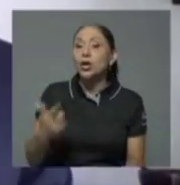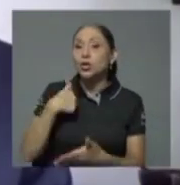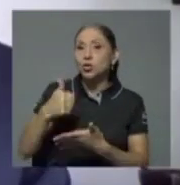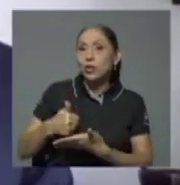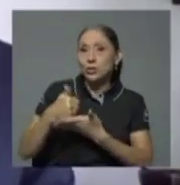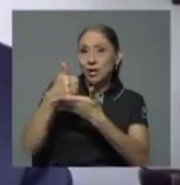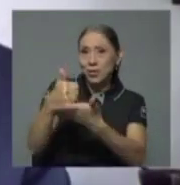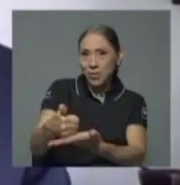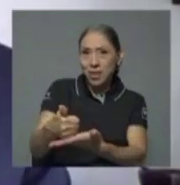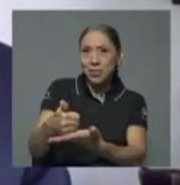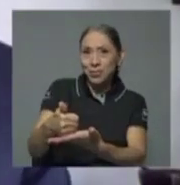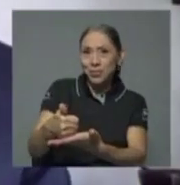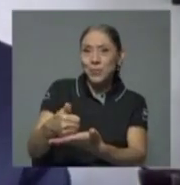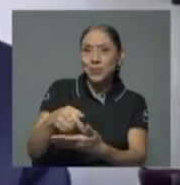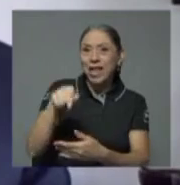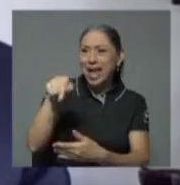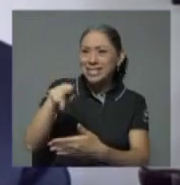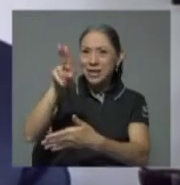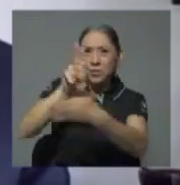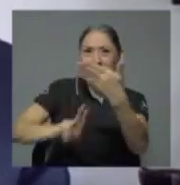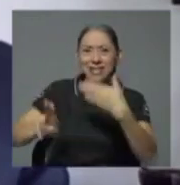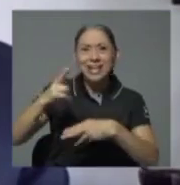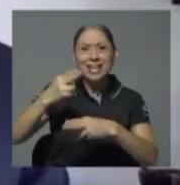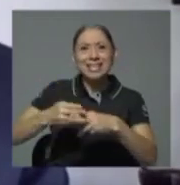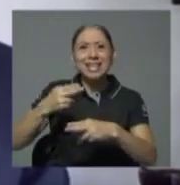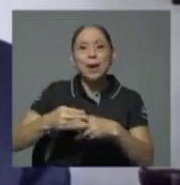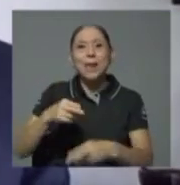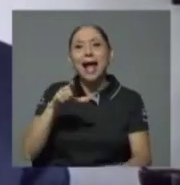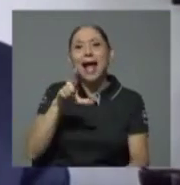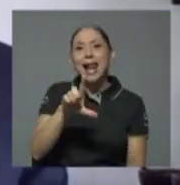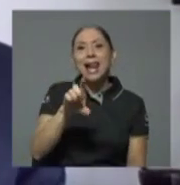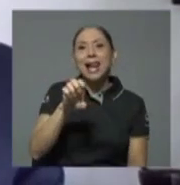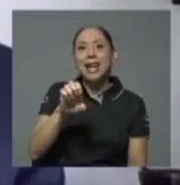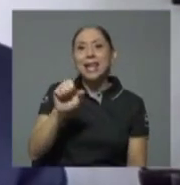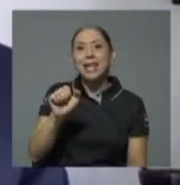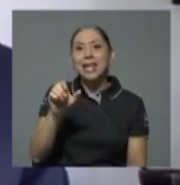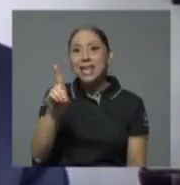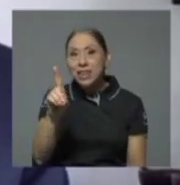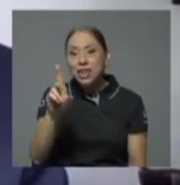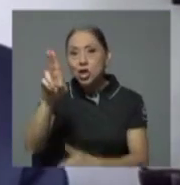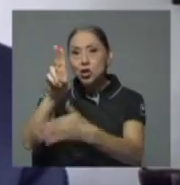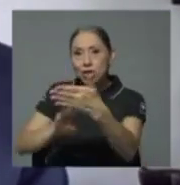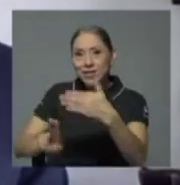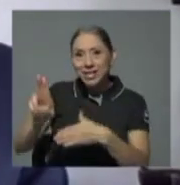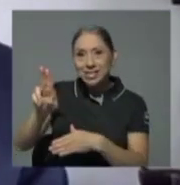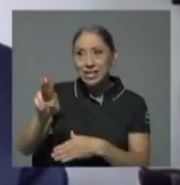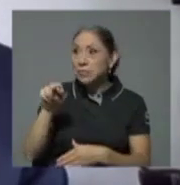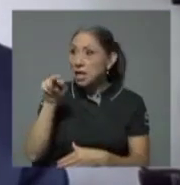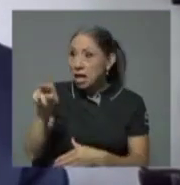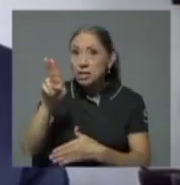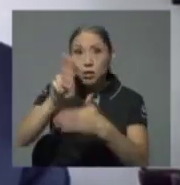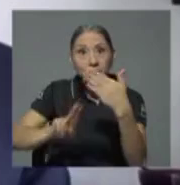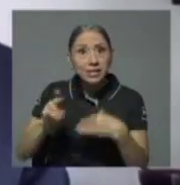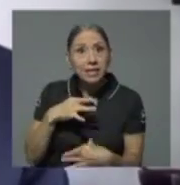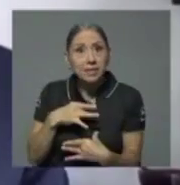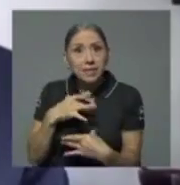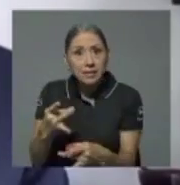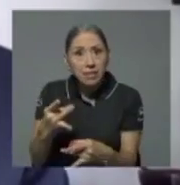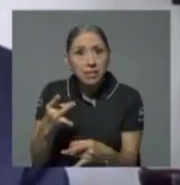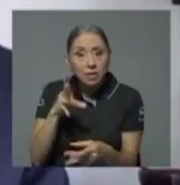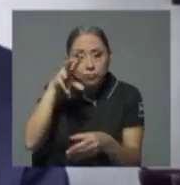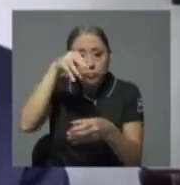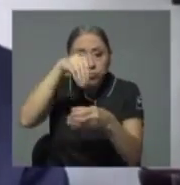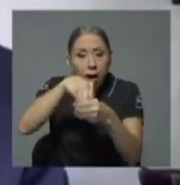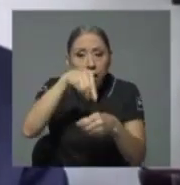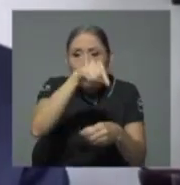ayudando a esta nueva universidad que se llama LEED University, que es una universidad interesante conformada por distintos